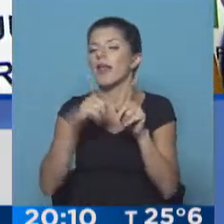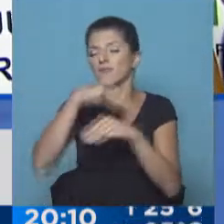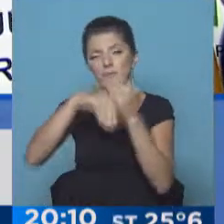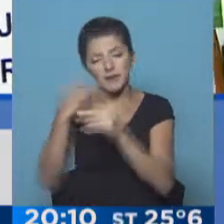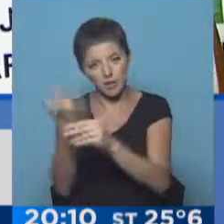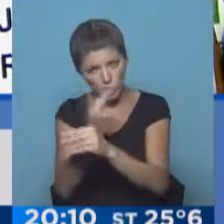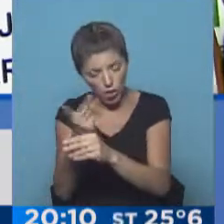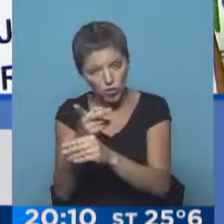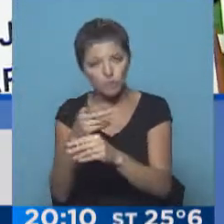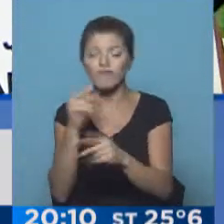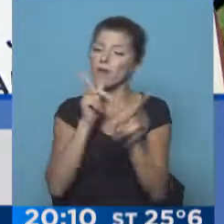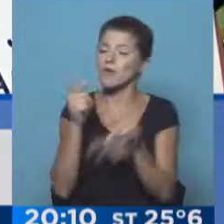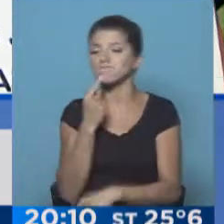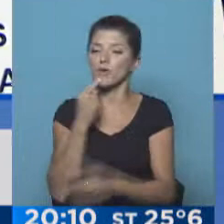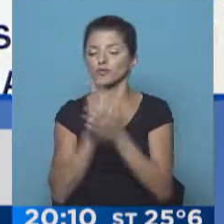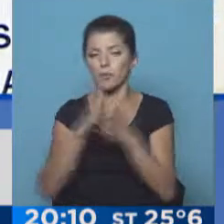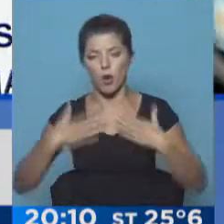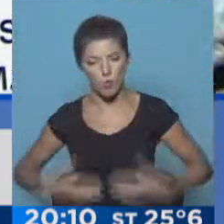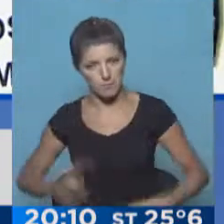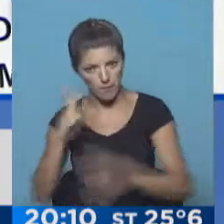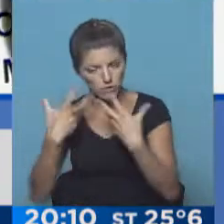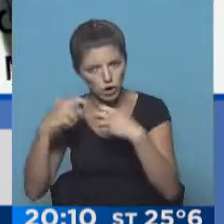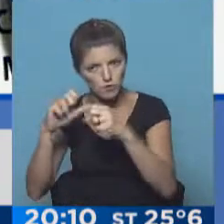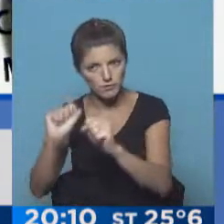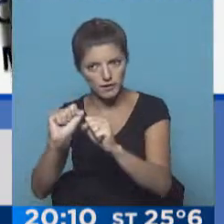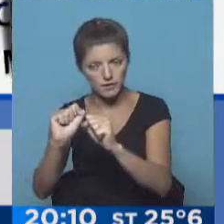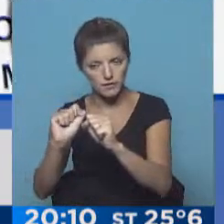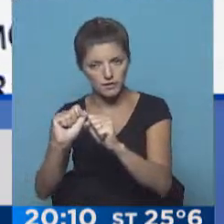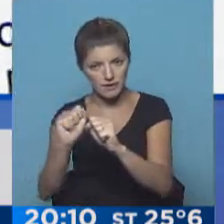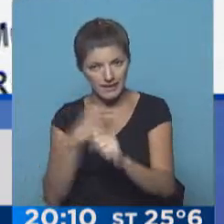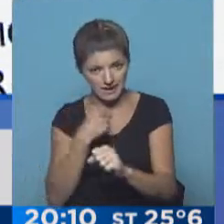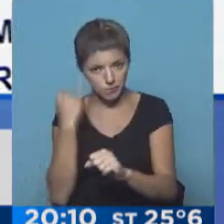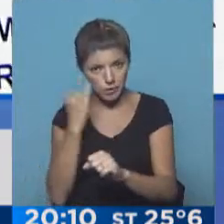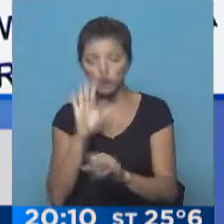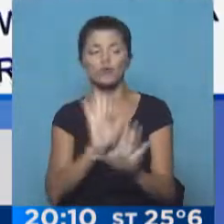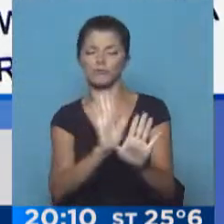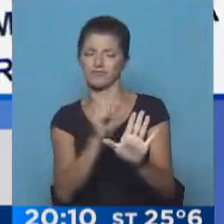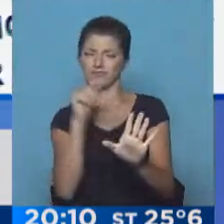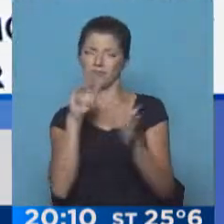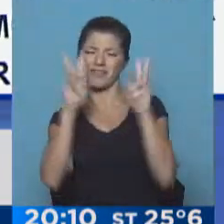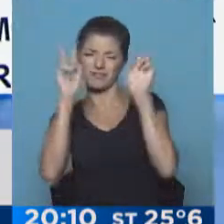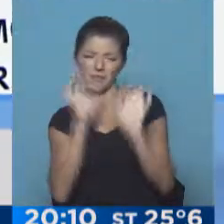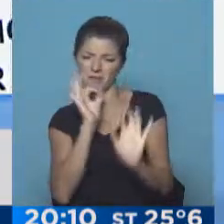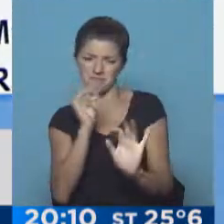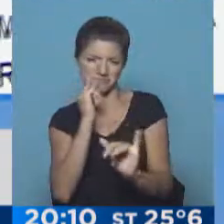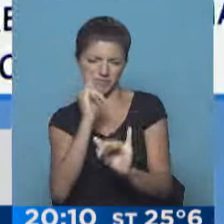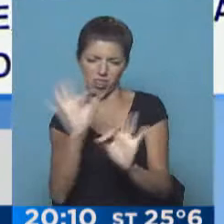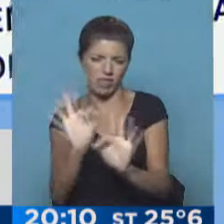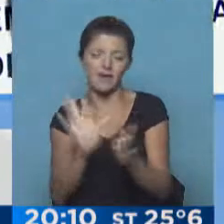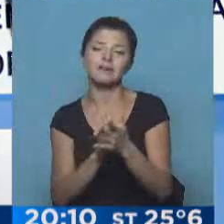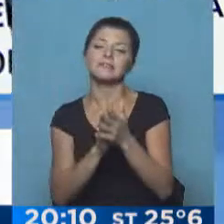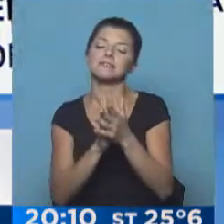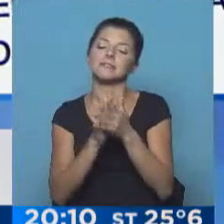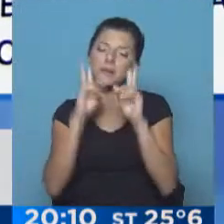encontrado. ¿Sabes algo? ¿Querés decir algo sobre eso? Yo prefiero no decir nada de eso, porque eso, como es muy complicado el